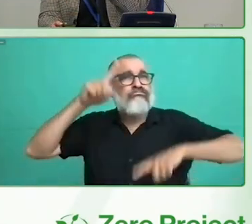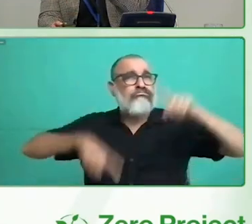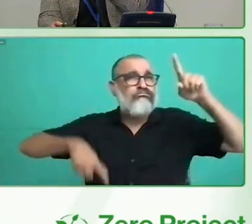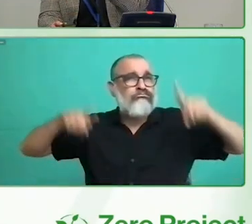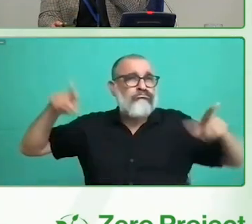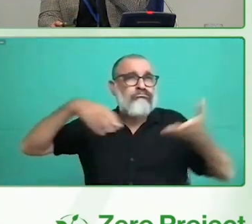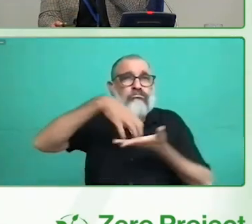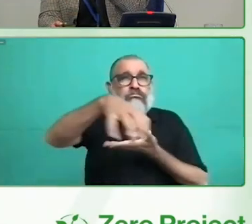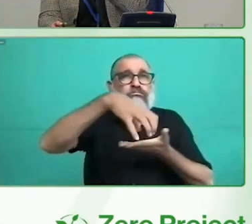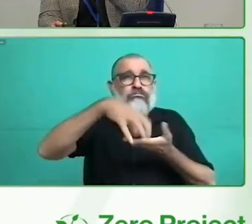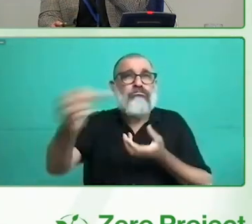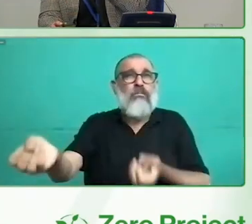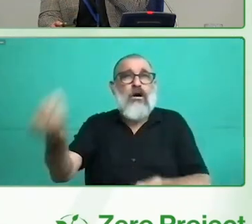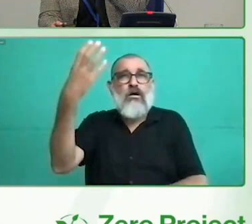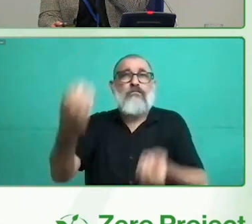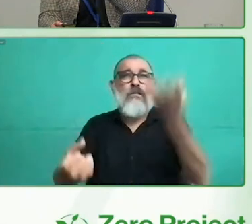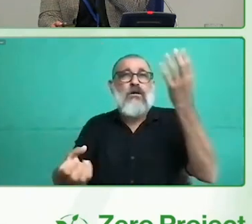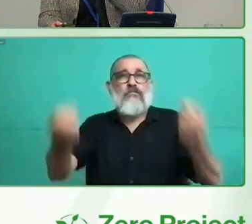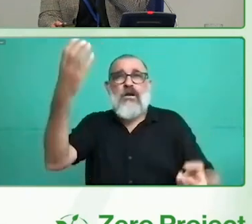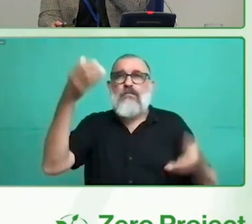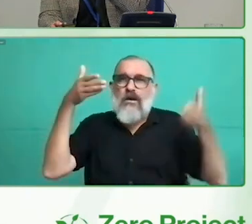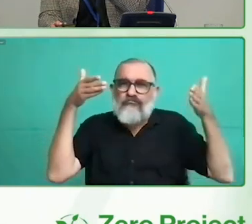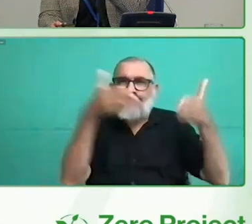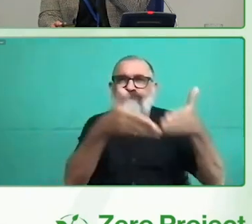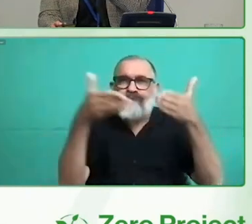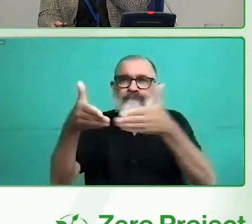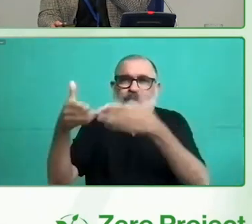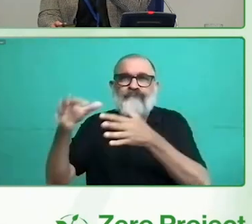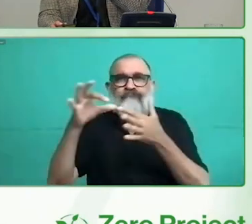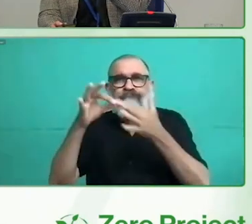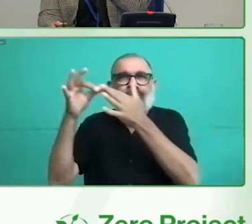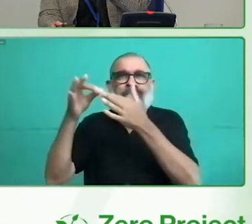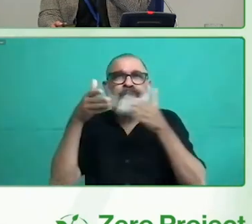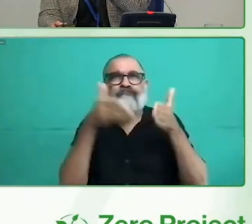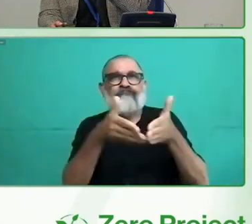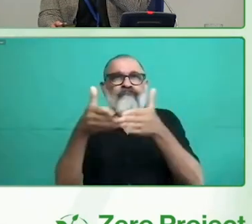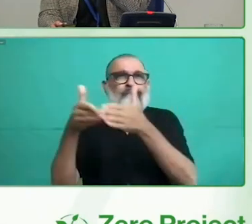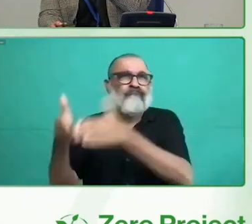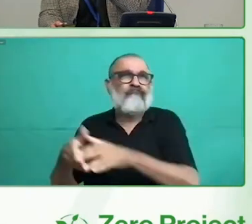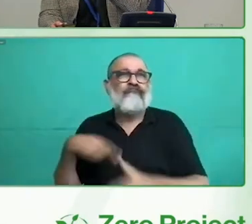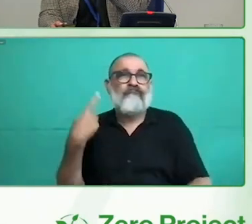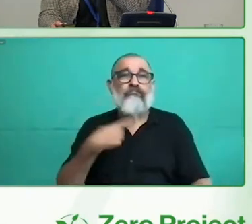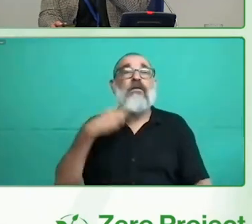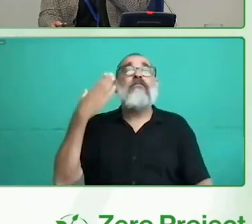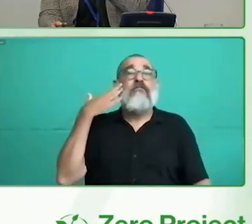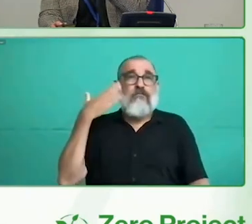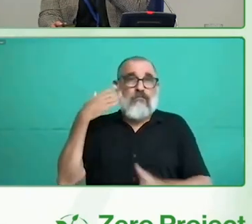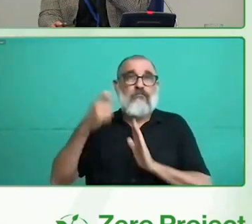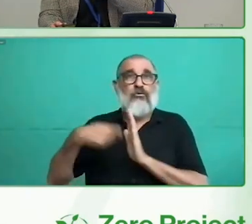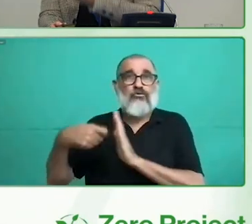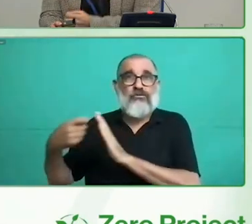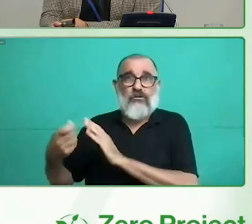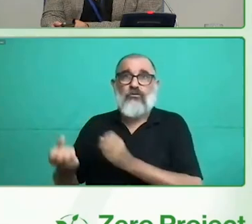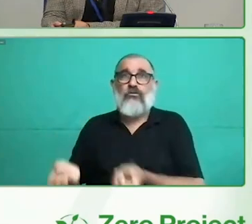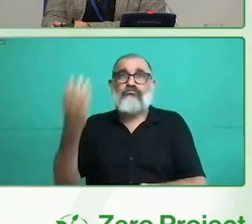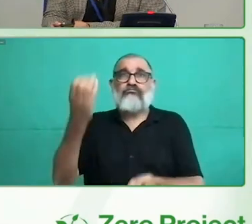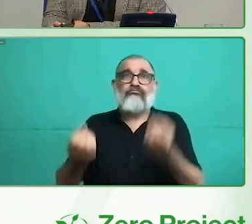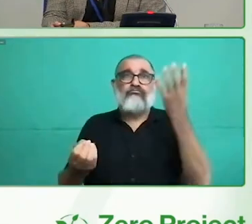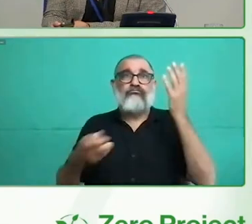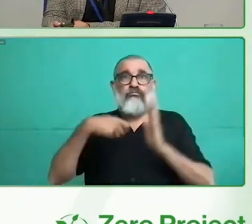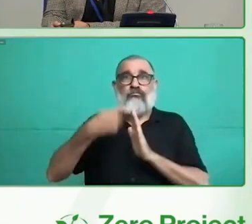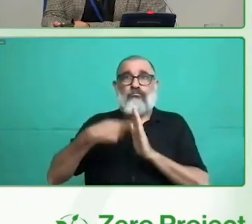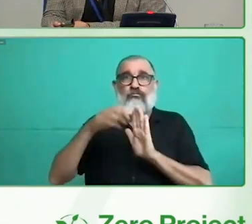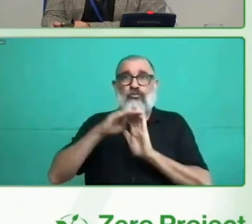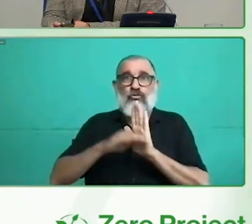siempre es un sector bastante, bastante difícil. Además, hemos visto que todas estas ayudas tienen un